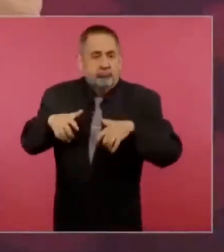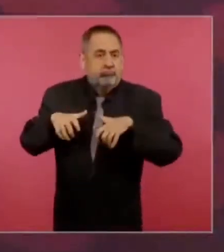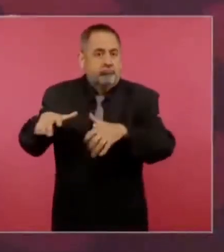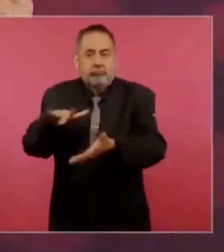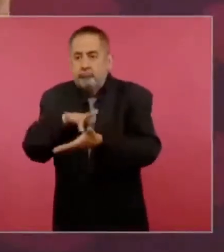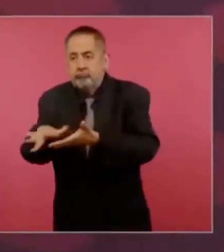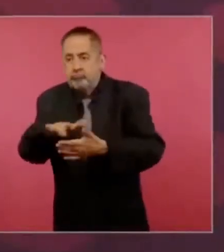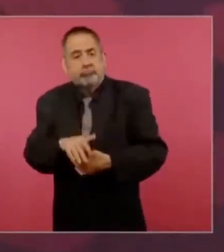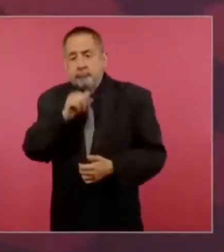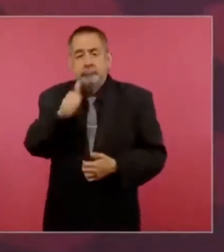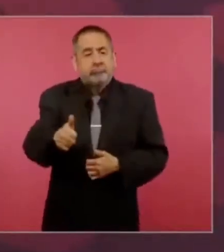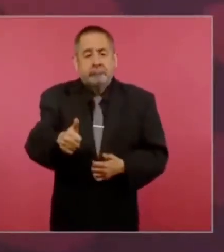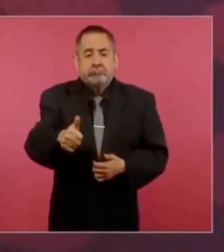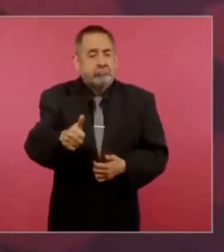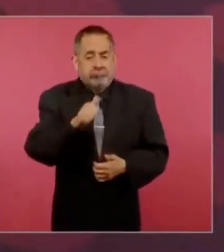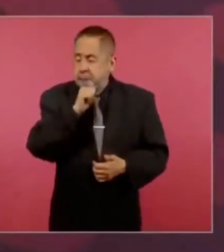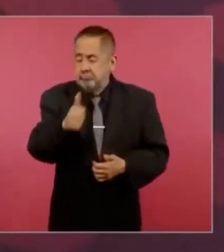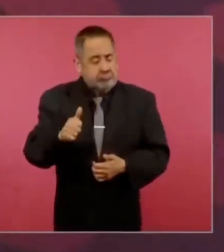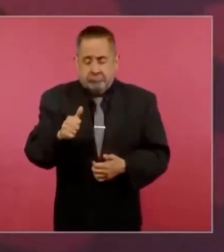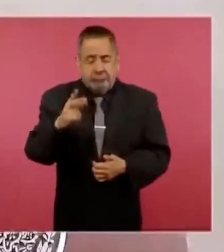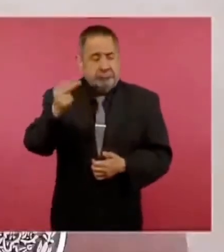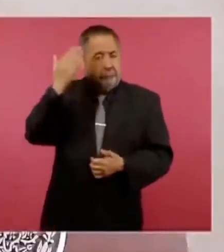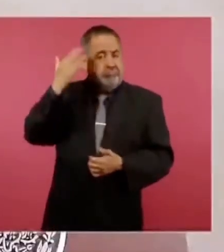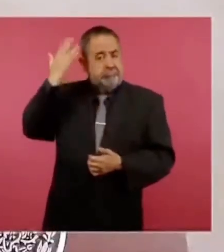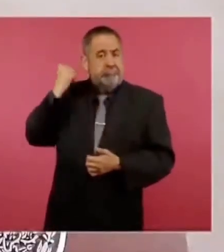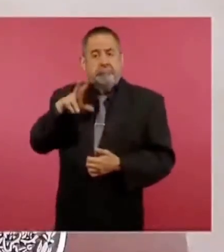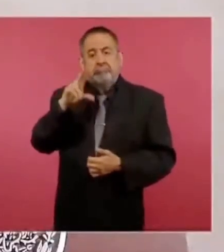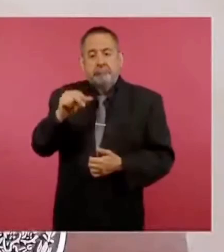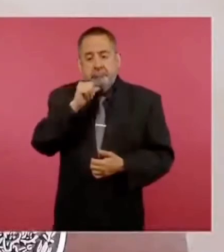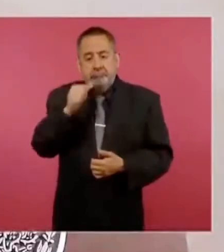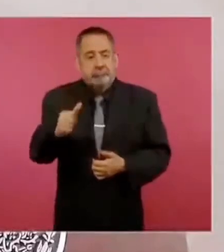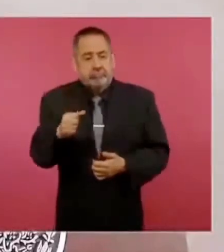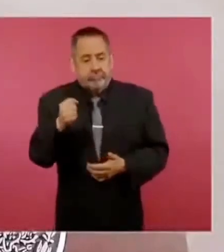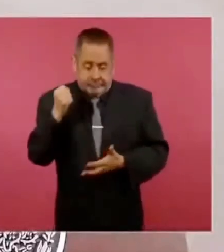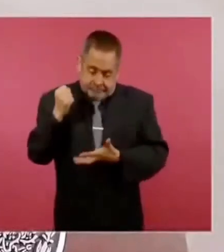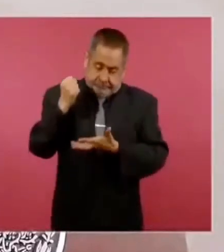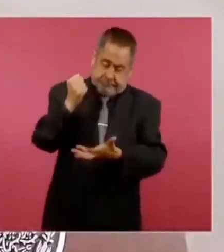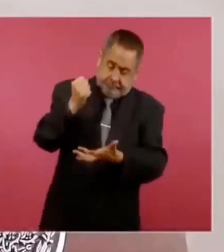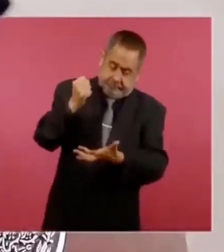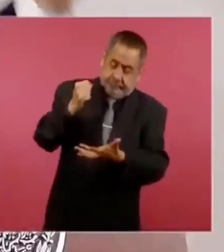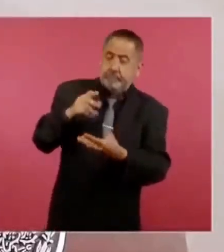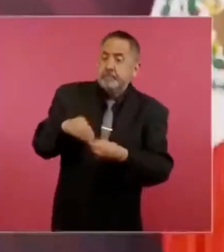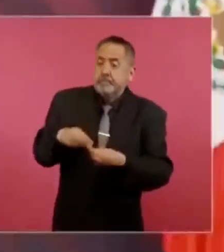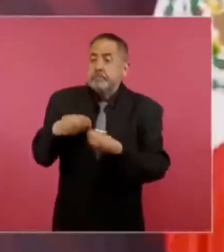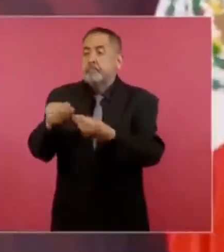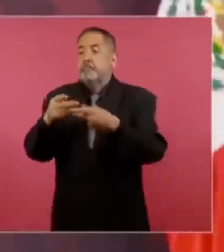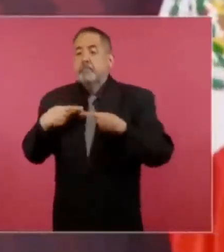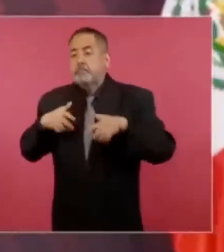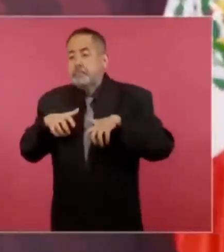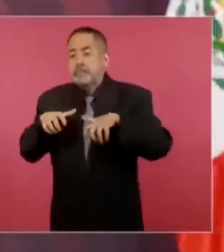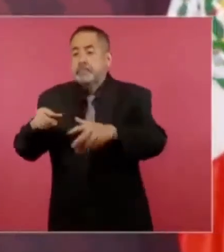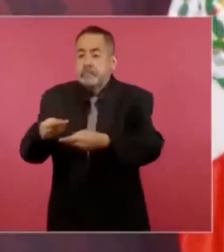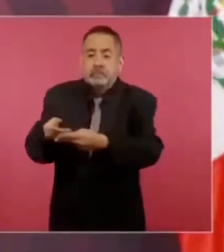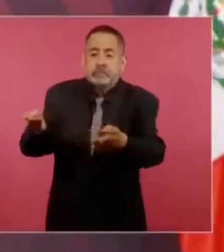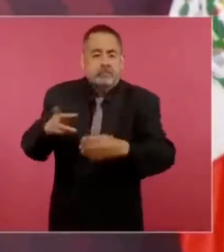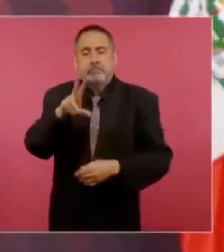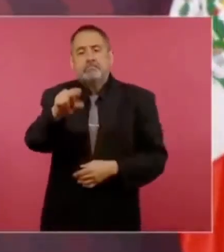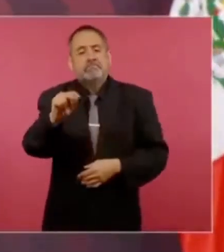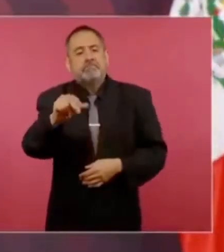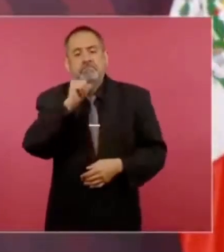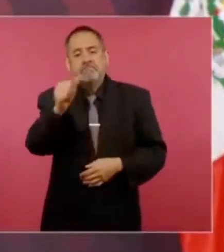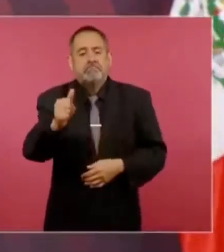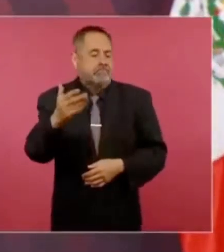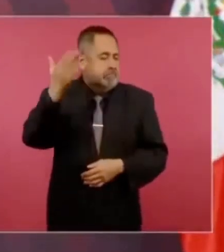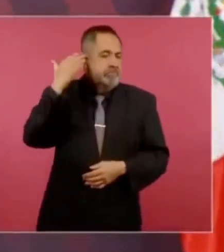apoyar al pueblo, que el presupuesto público le llegara al pueblo.